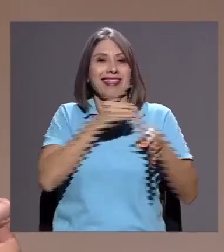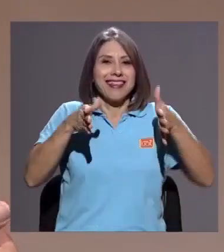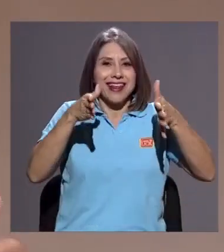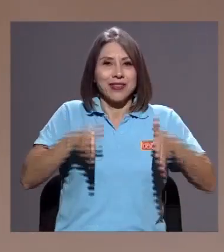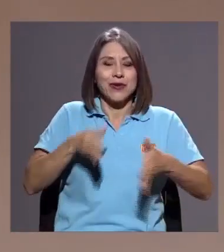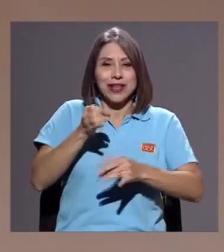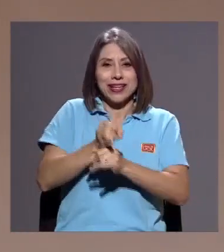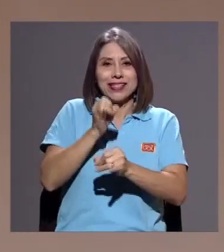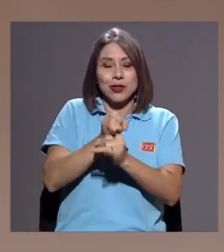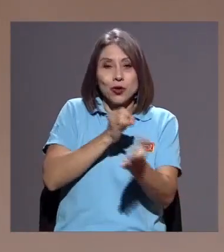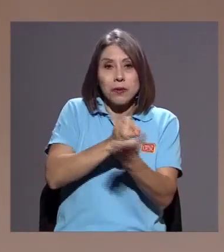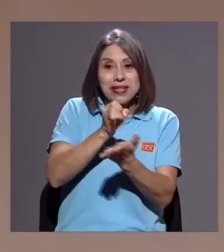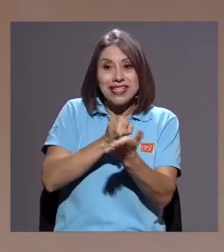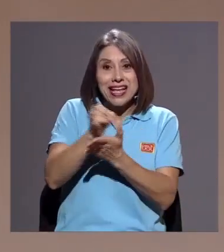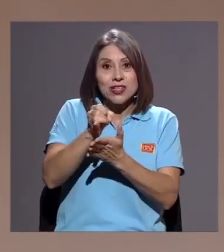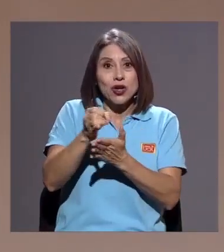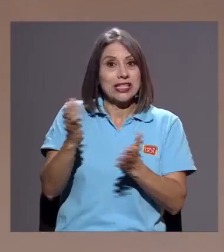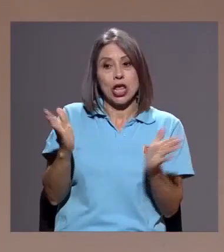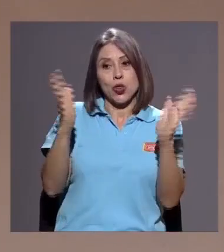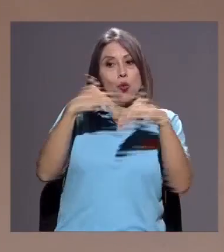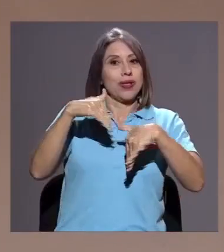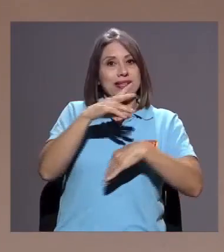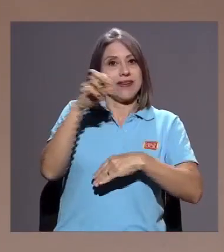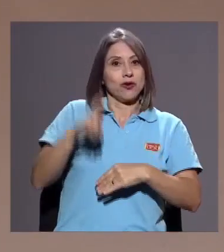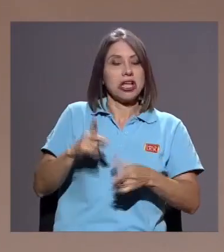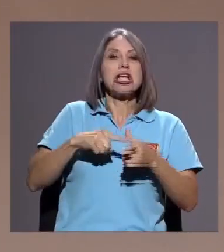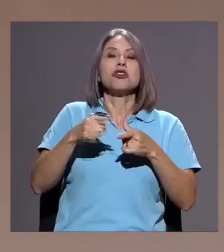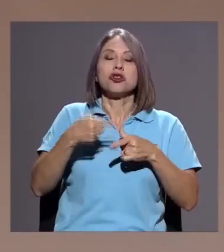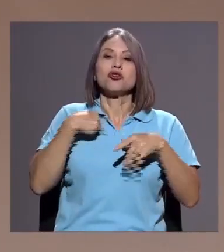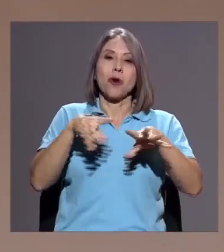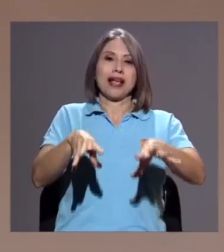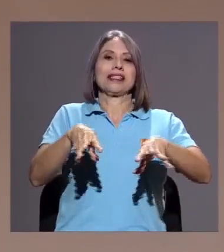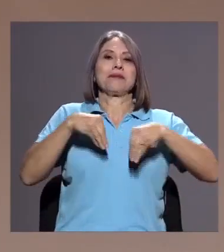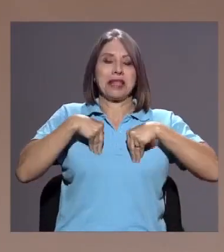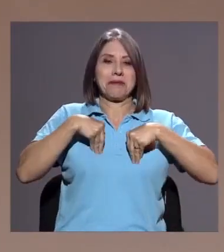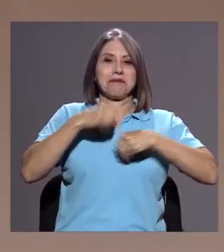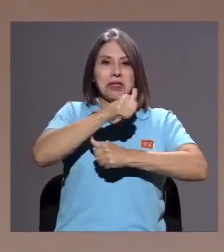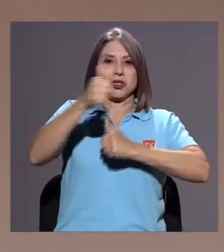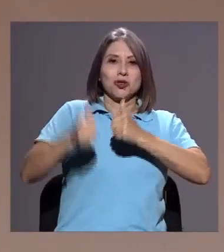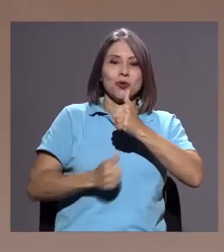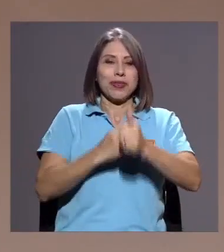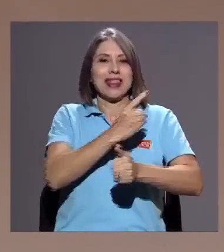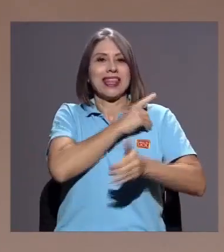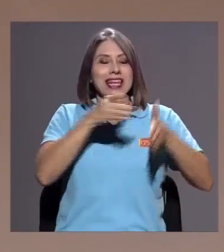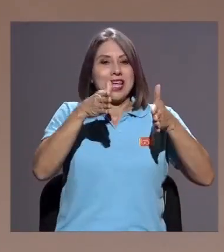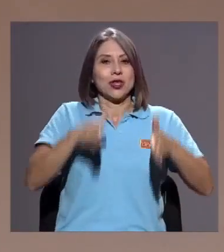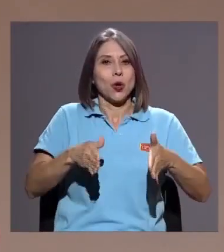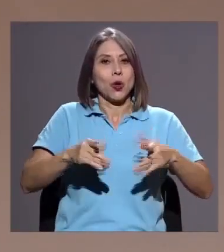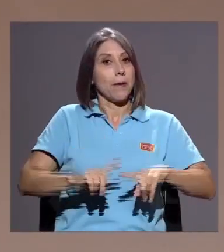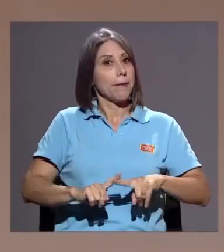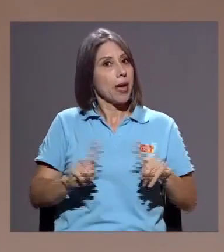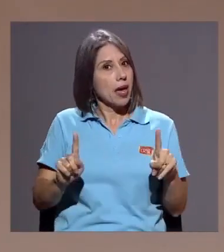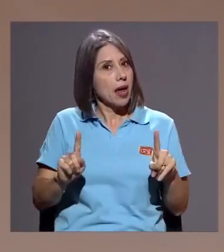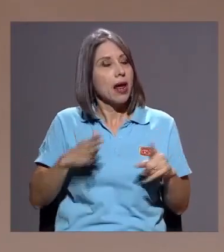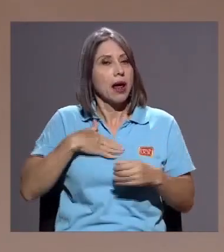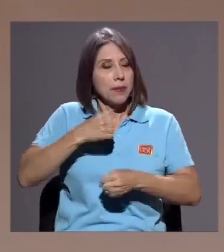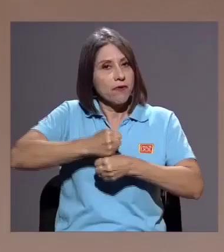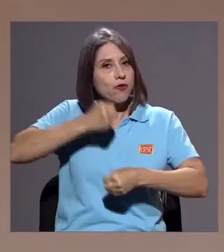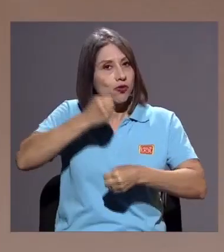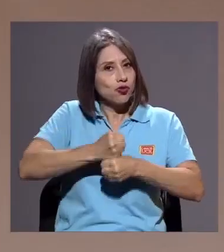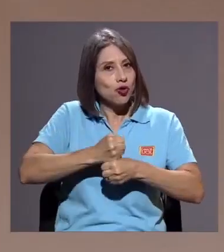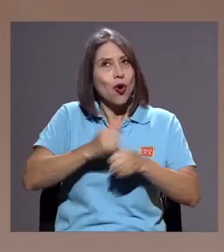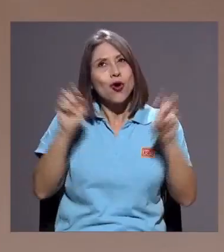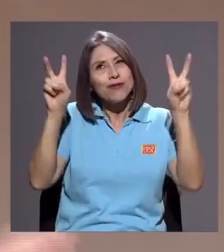Investigaciones estaba fuera del país y yo había aceptado ser subdirector siempre y cuando no mi función fuera de